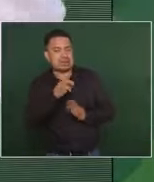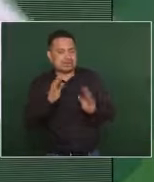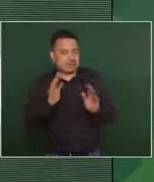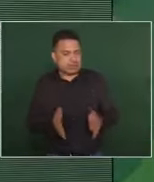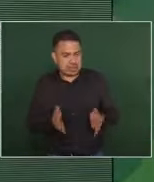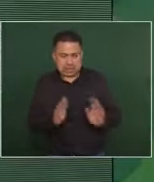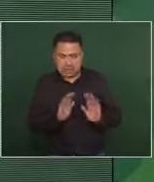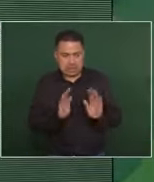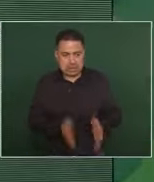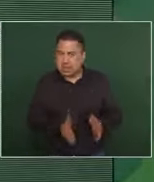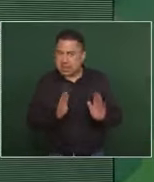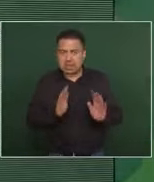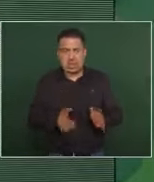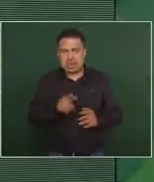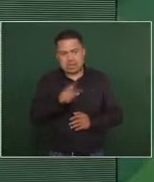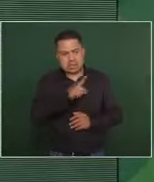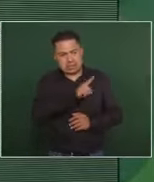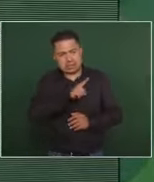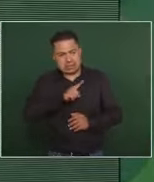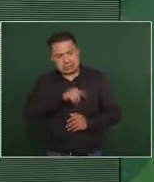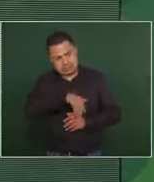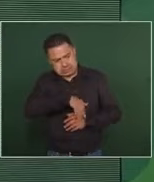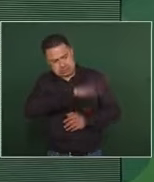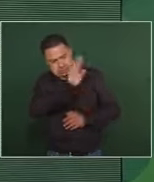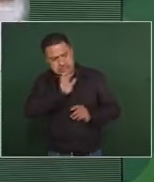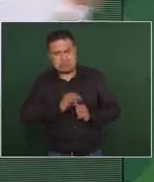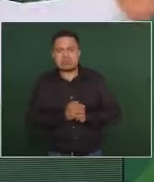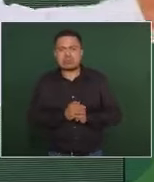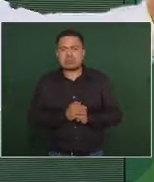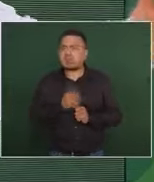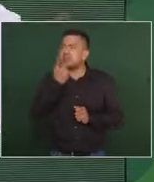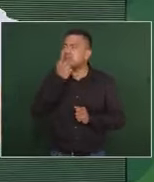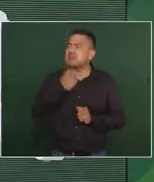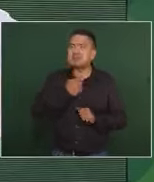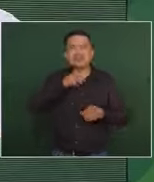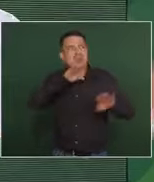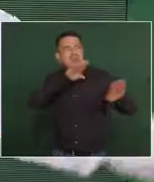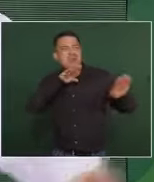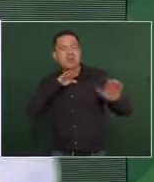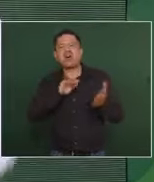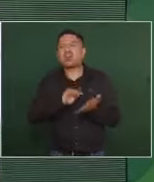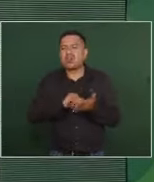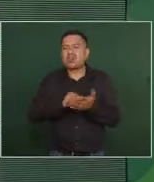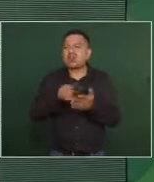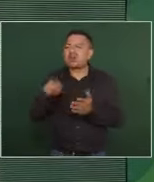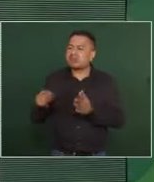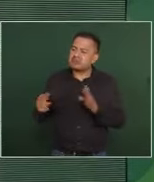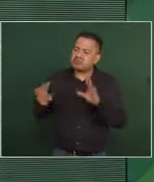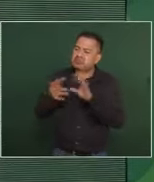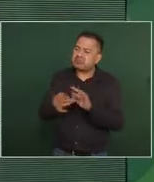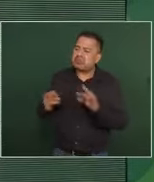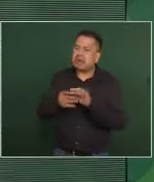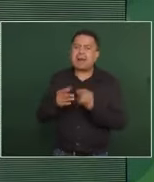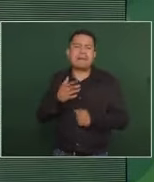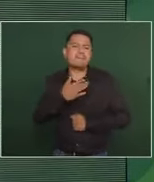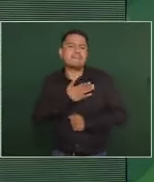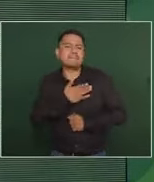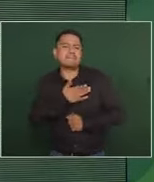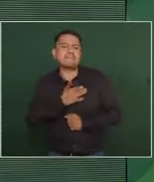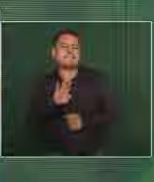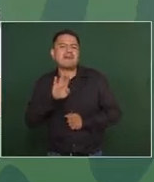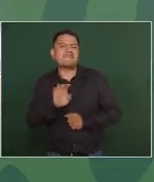ya que se vayan. Y me dice Cuauhtémoc, que todavía les dice mis bebés.